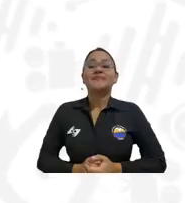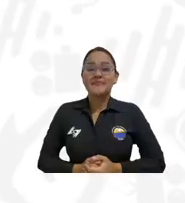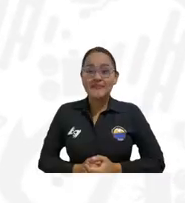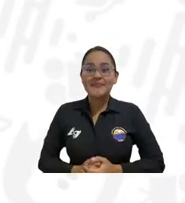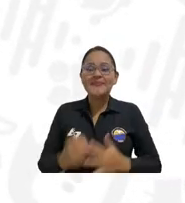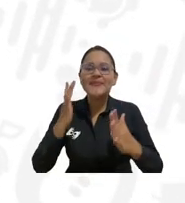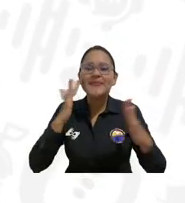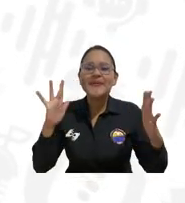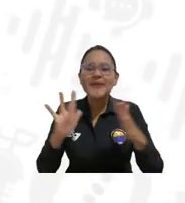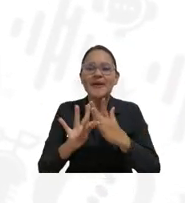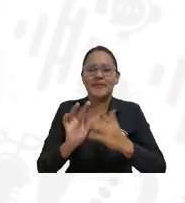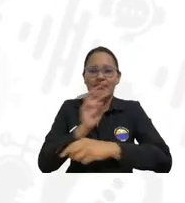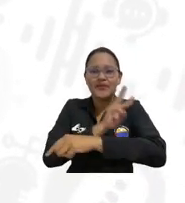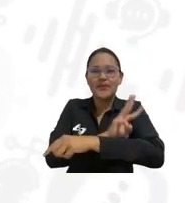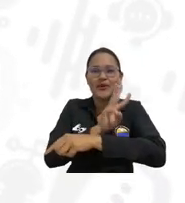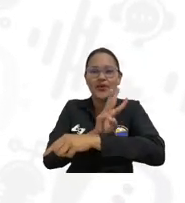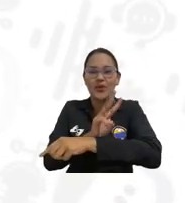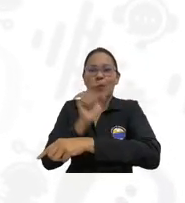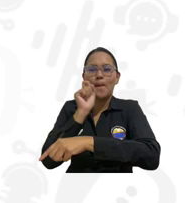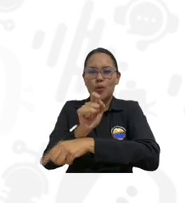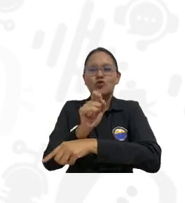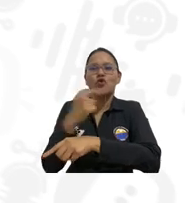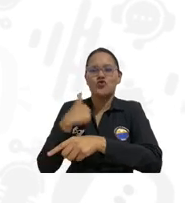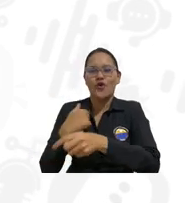A través de la plataforma